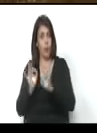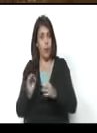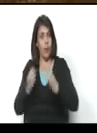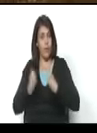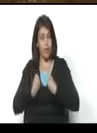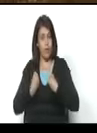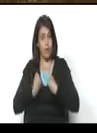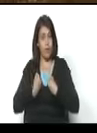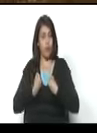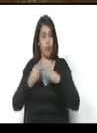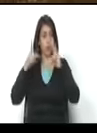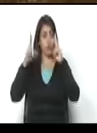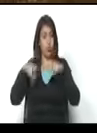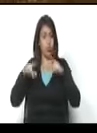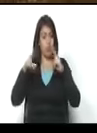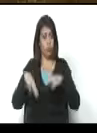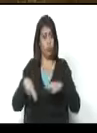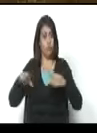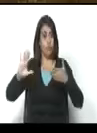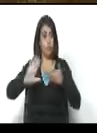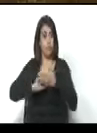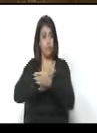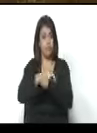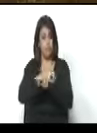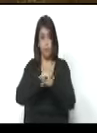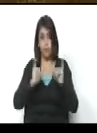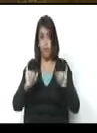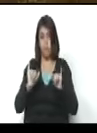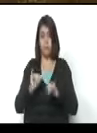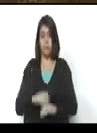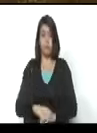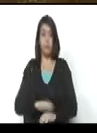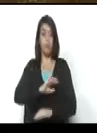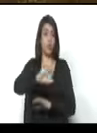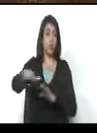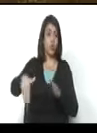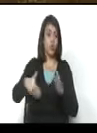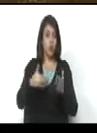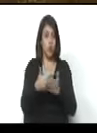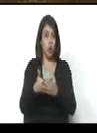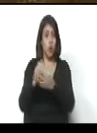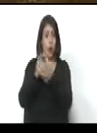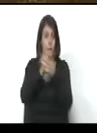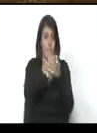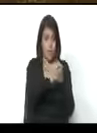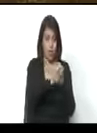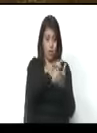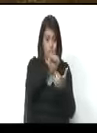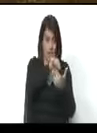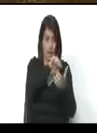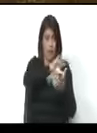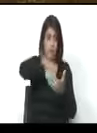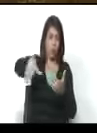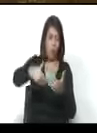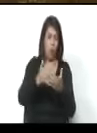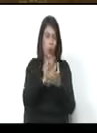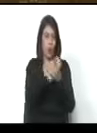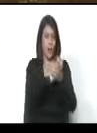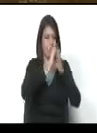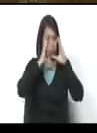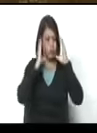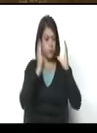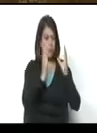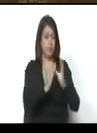vivo nunca va a tener medida. Todos los amigos del amigo tenemos el alma